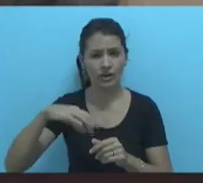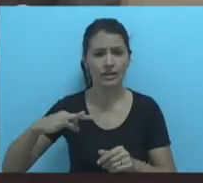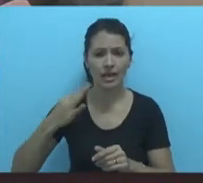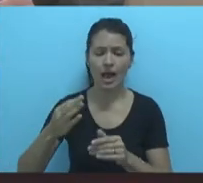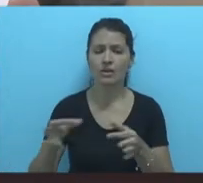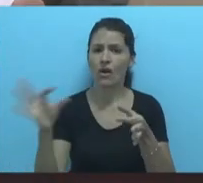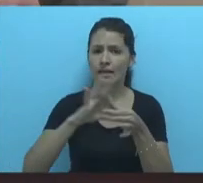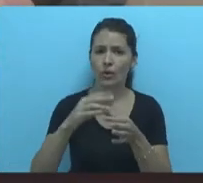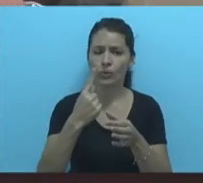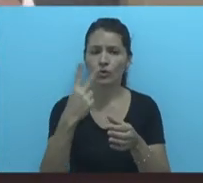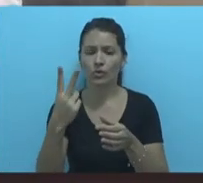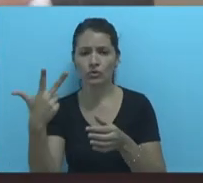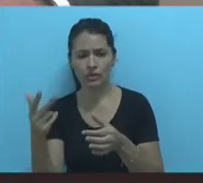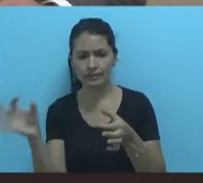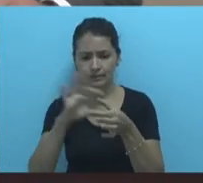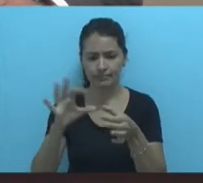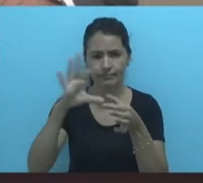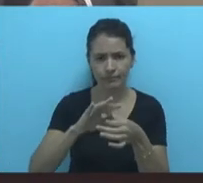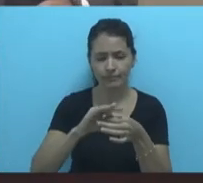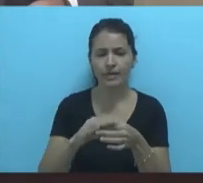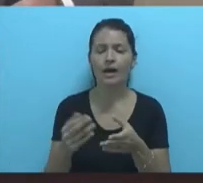sus anexos 1, 2 y 3.